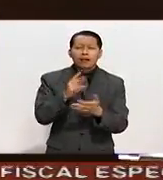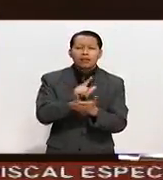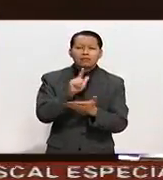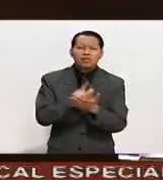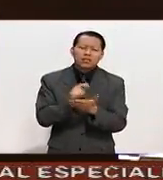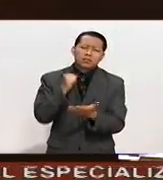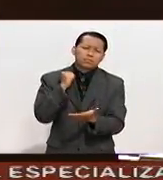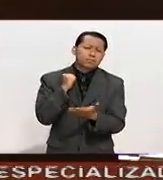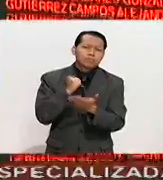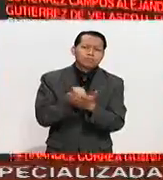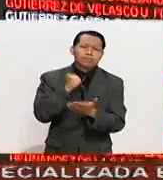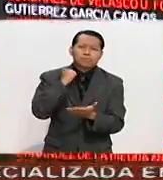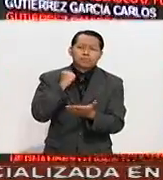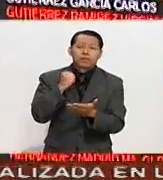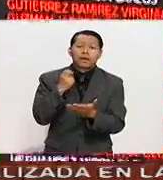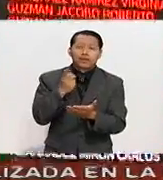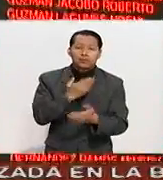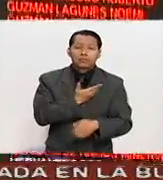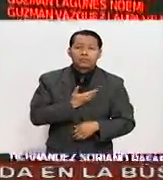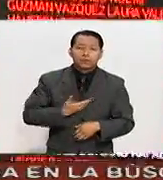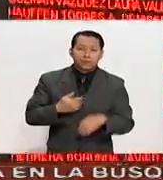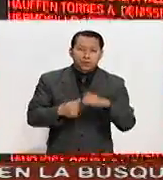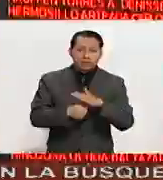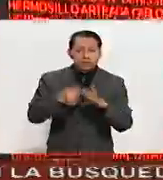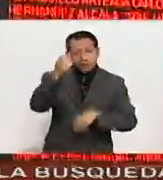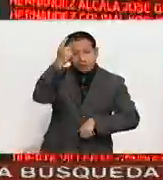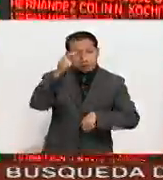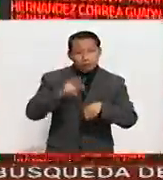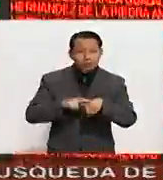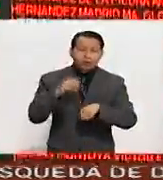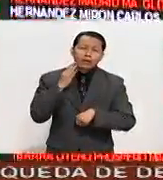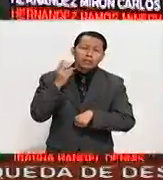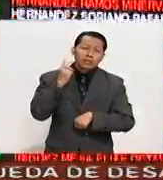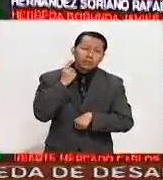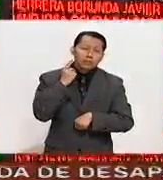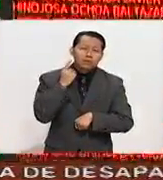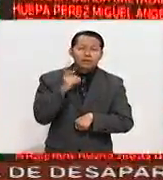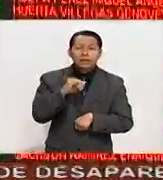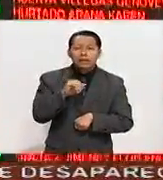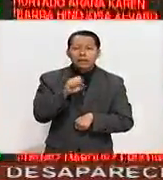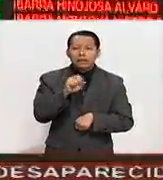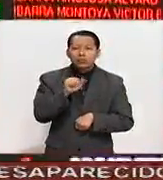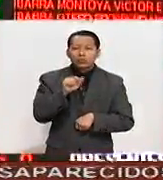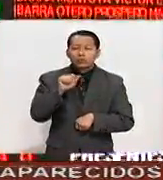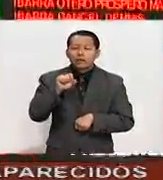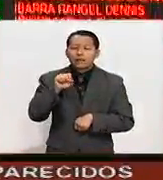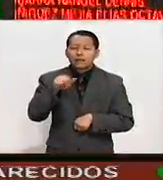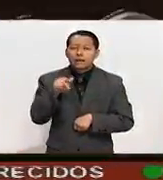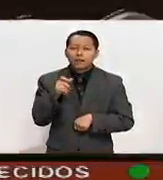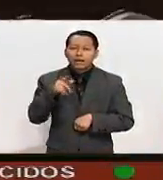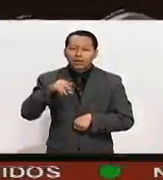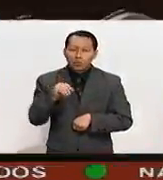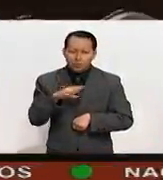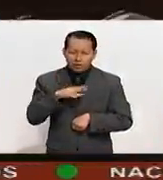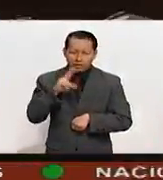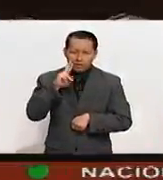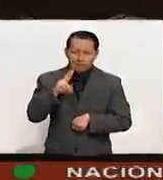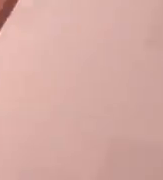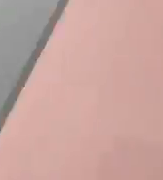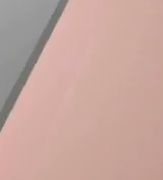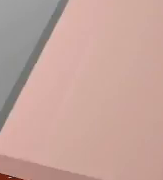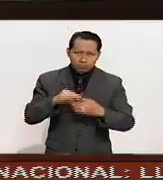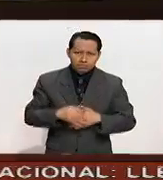así lo dio a conocer el presidente de la mesa directiva de la Cámara de Diputados, Jesús Zambrano Grijalva. Lo vemos y lo escuchamos.